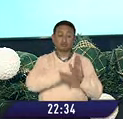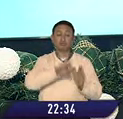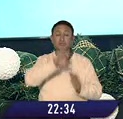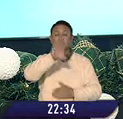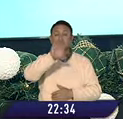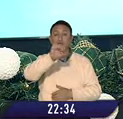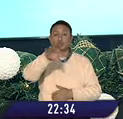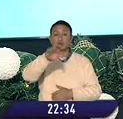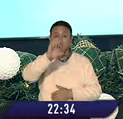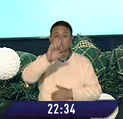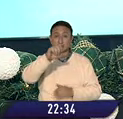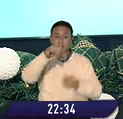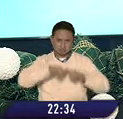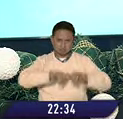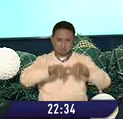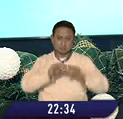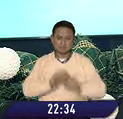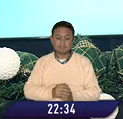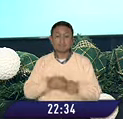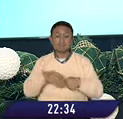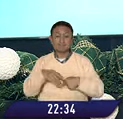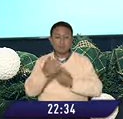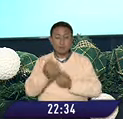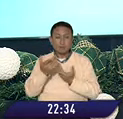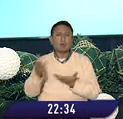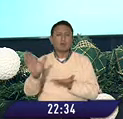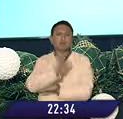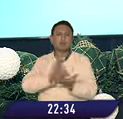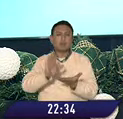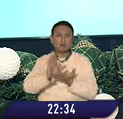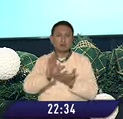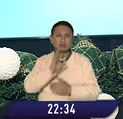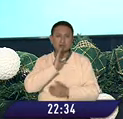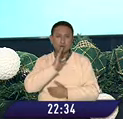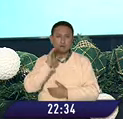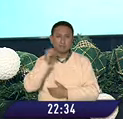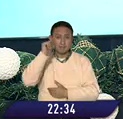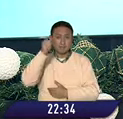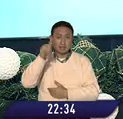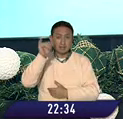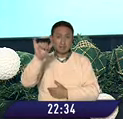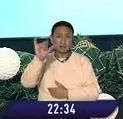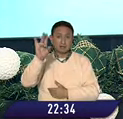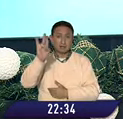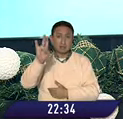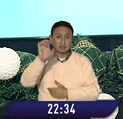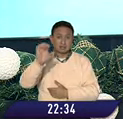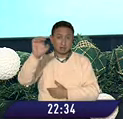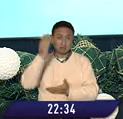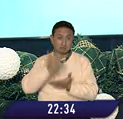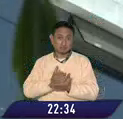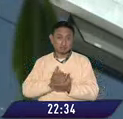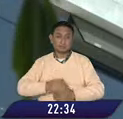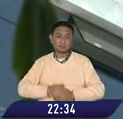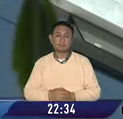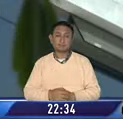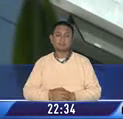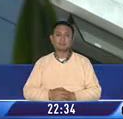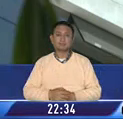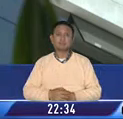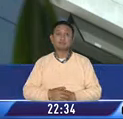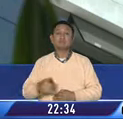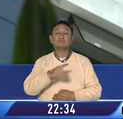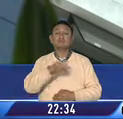continuarán informamos Qué barrio se quedarán sin el servicio este sábado siete de enero la empresa pública